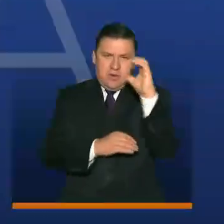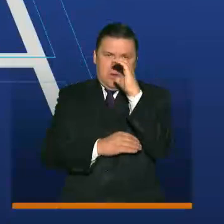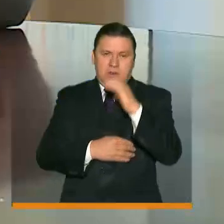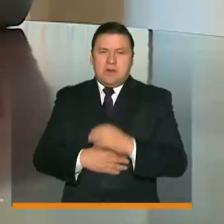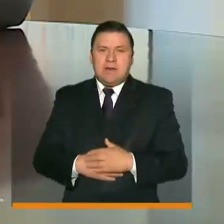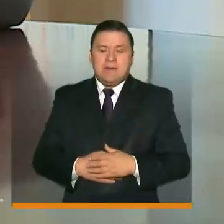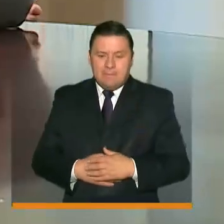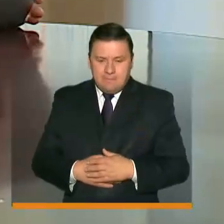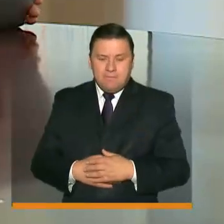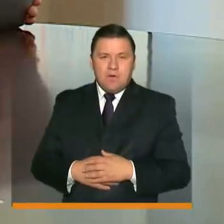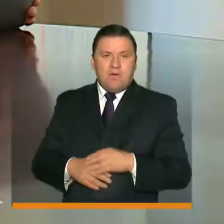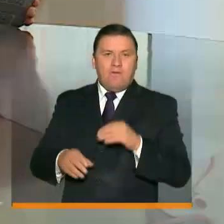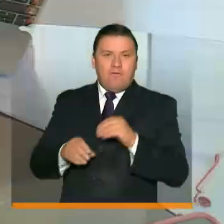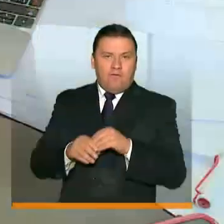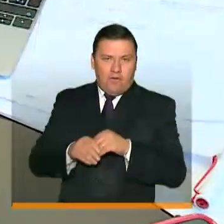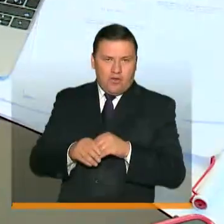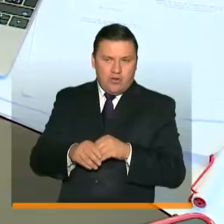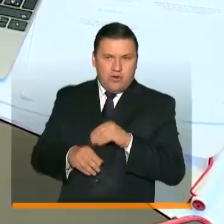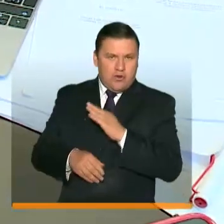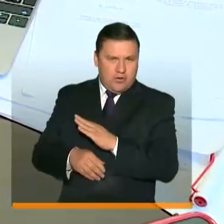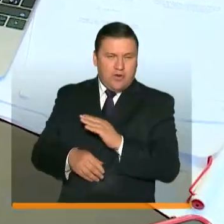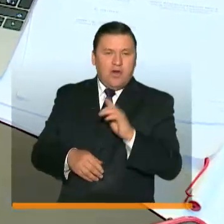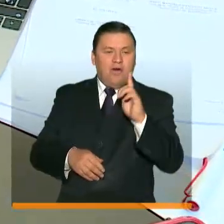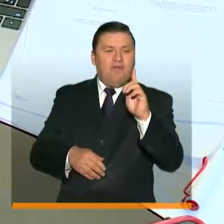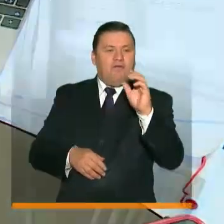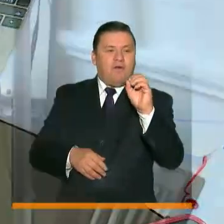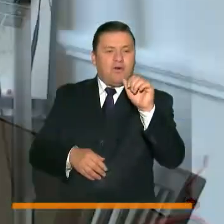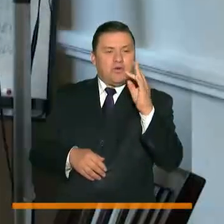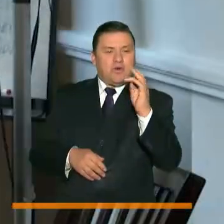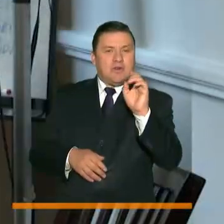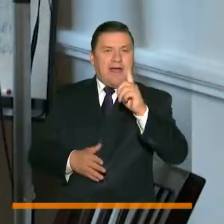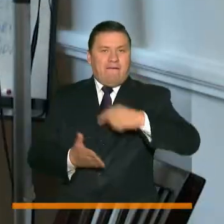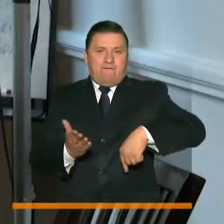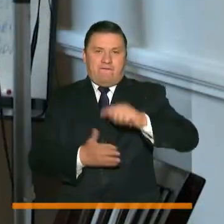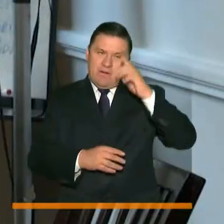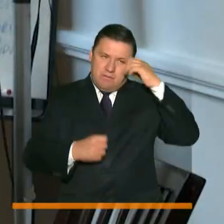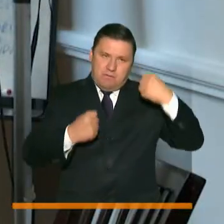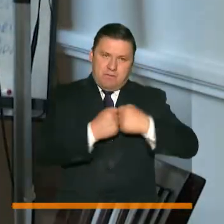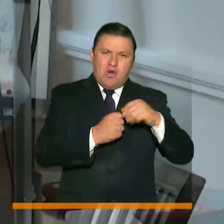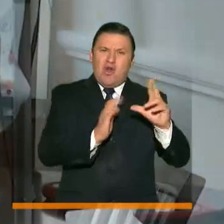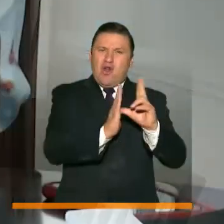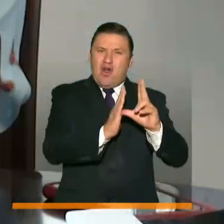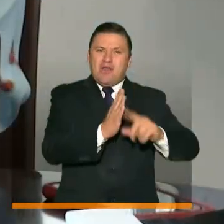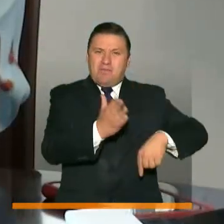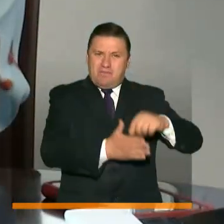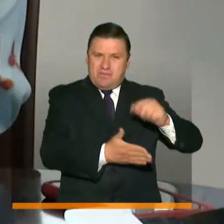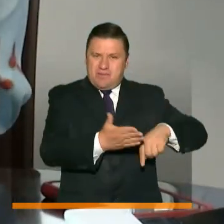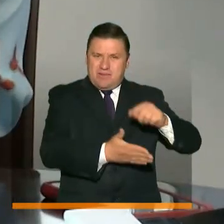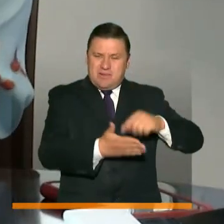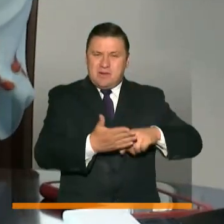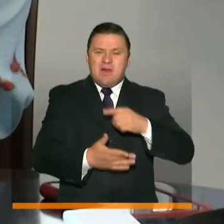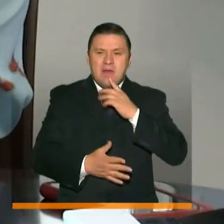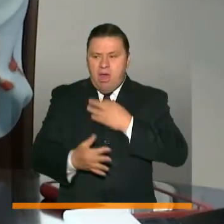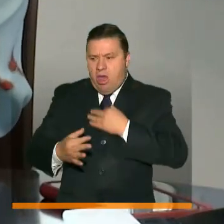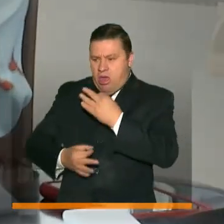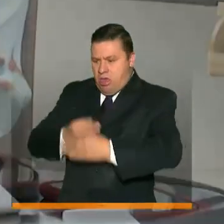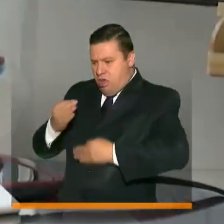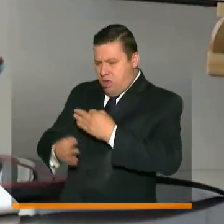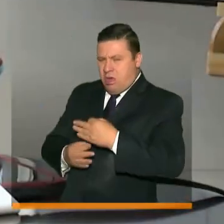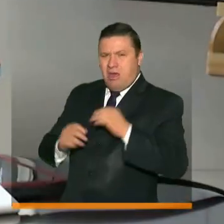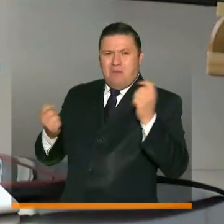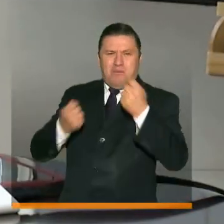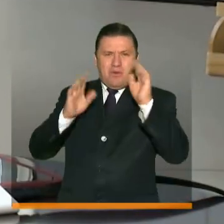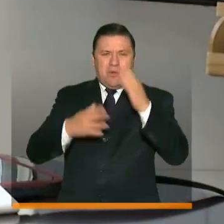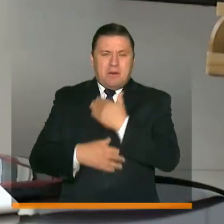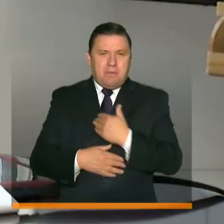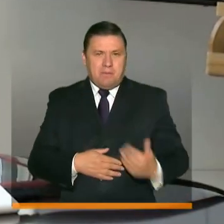país. El Fondo Nacional del Turismo, Fontur, ya inició las firmas de los convenios que hacen parte del programa por los que nos cuidan. Es un programa que el